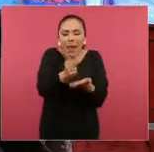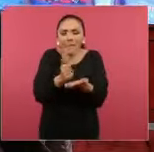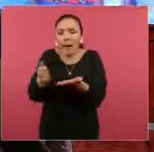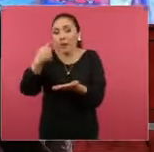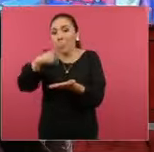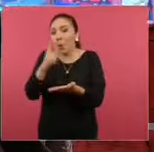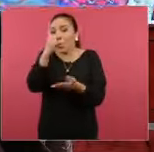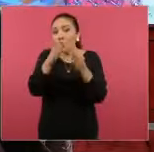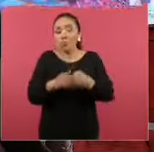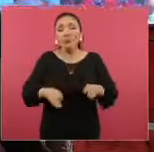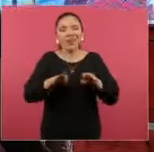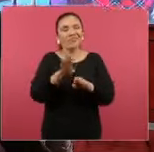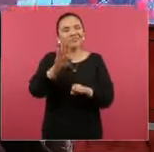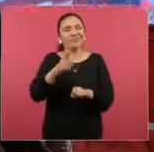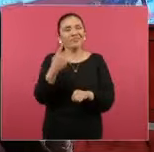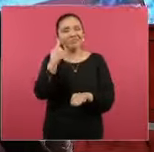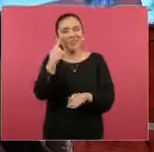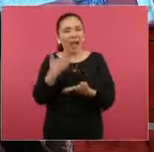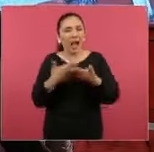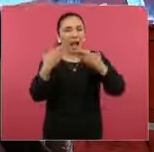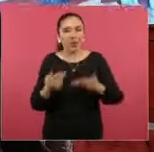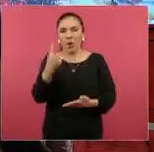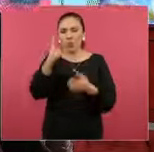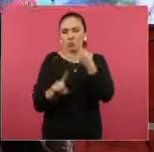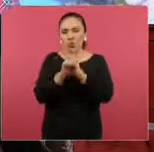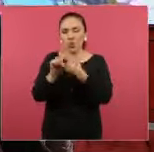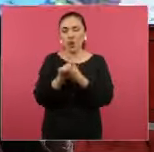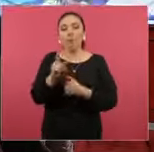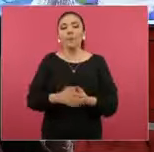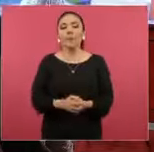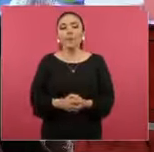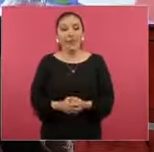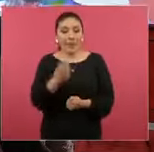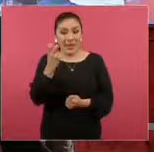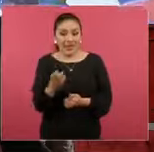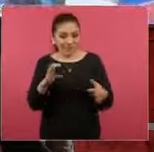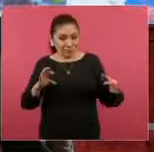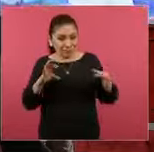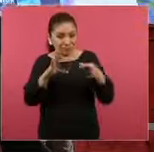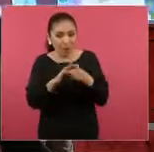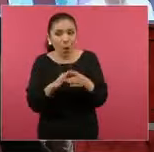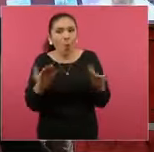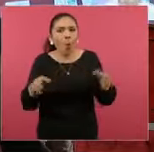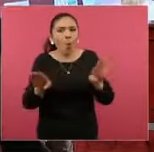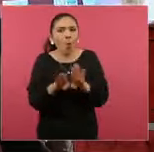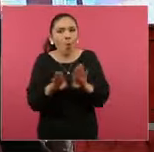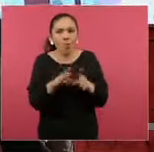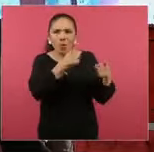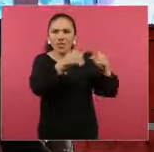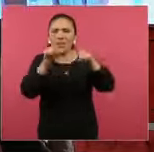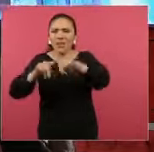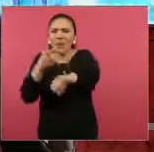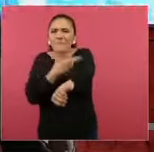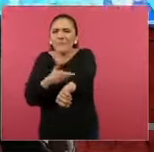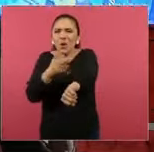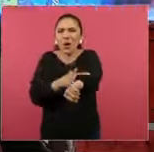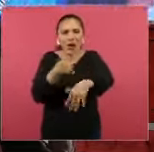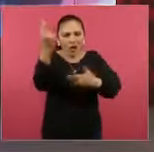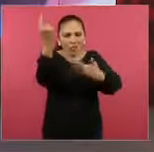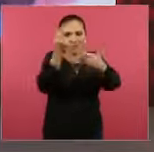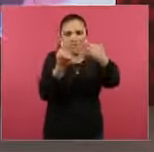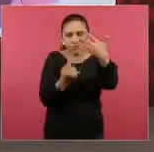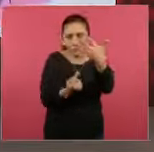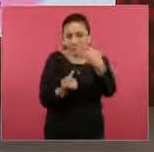porque ahora uno de los grandes problemas, como aquí lo tenemos, es que ¿cómo vamos a articular todo este proceso? Vean aquí, a través de un